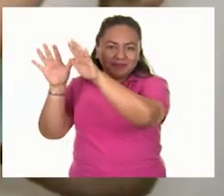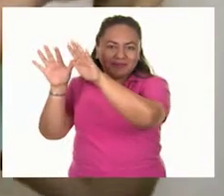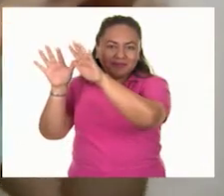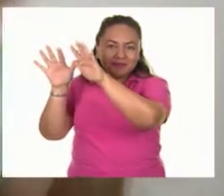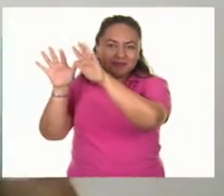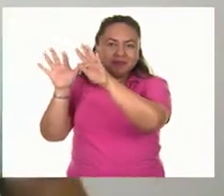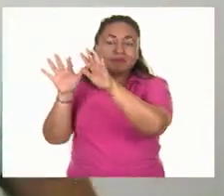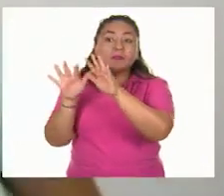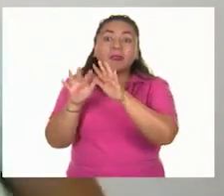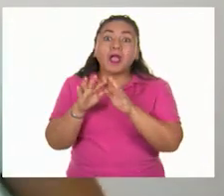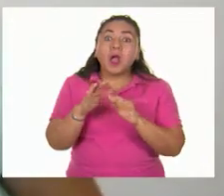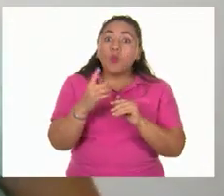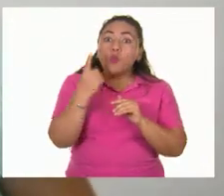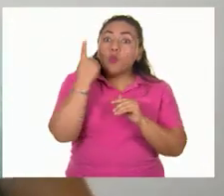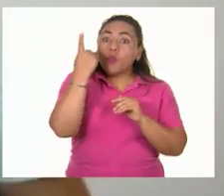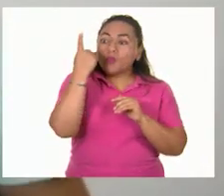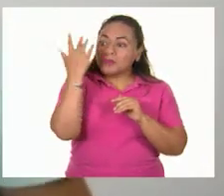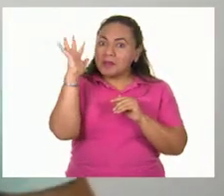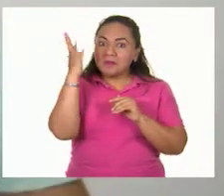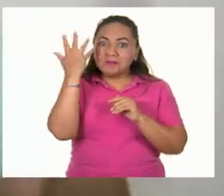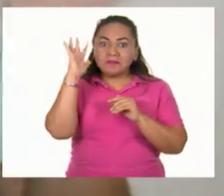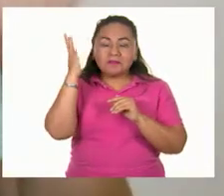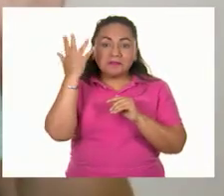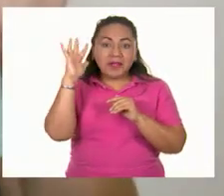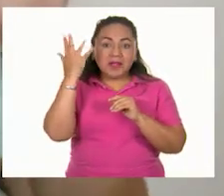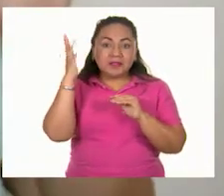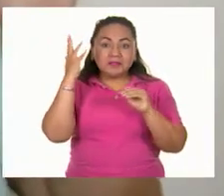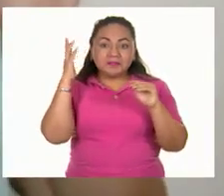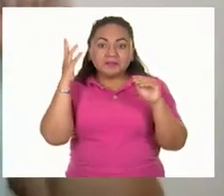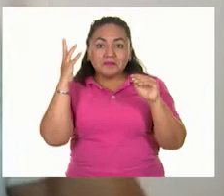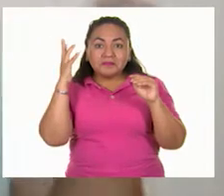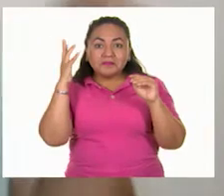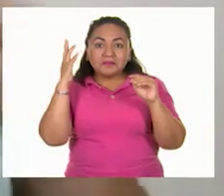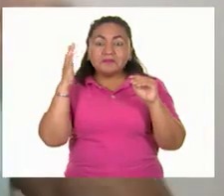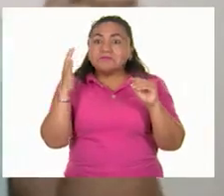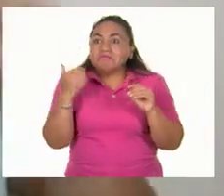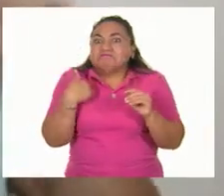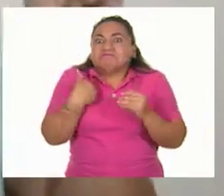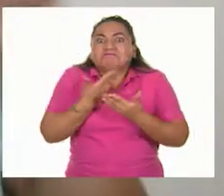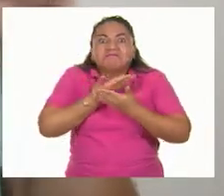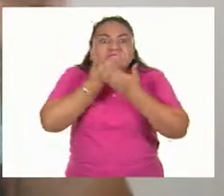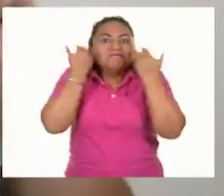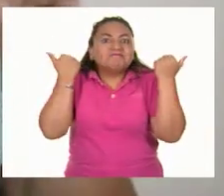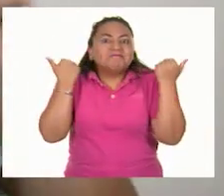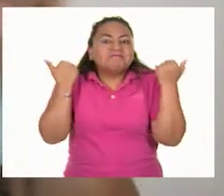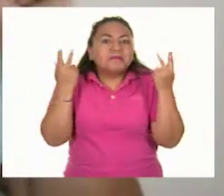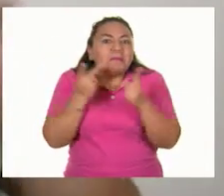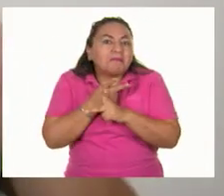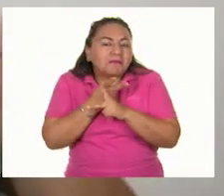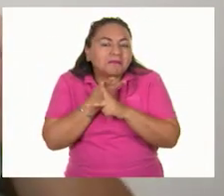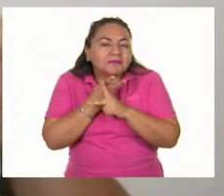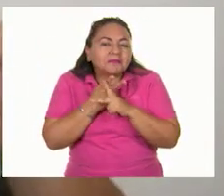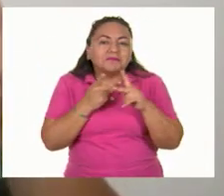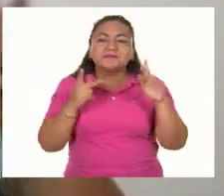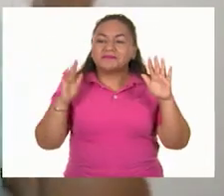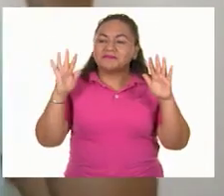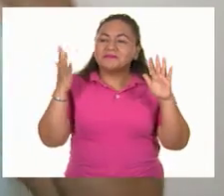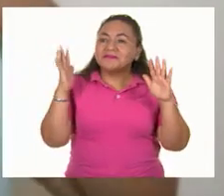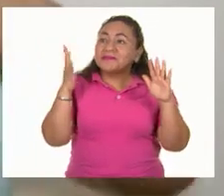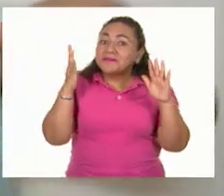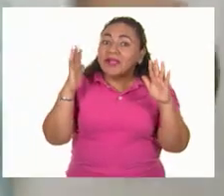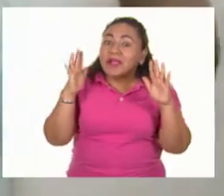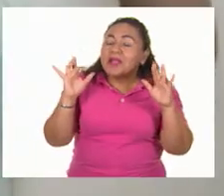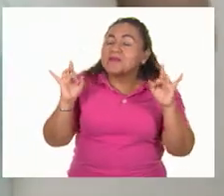pasear. Pero una de mis manos, yo no sé qué le pasó.